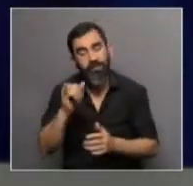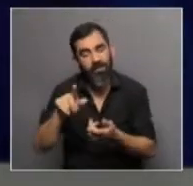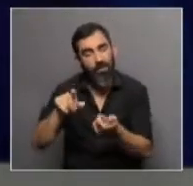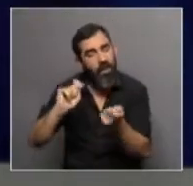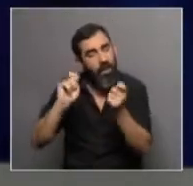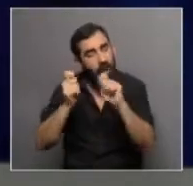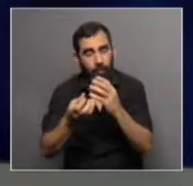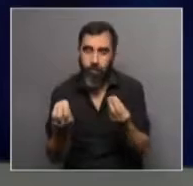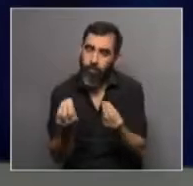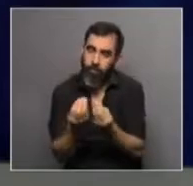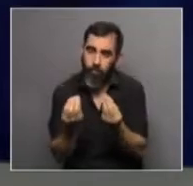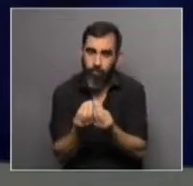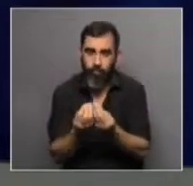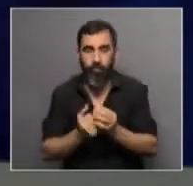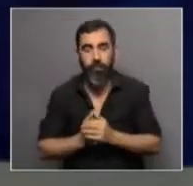variado muchísimo.